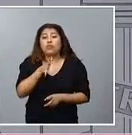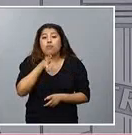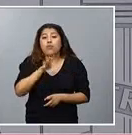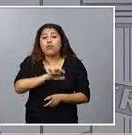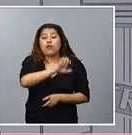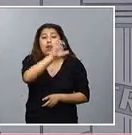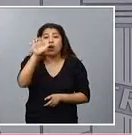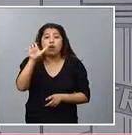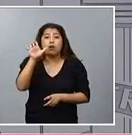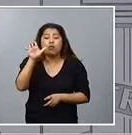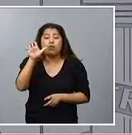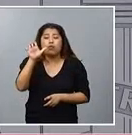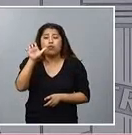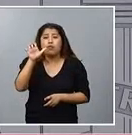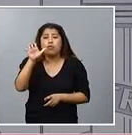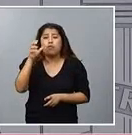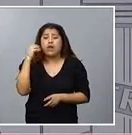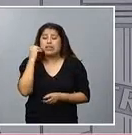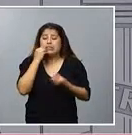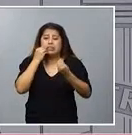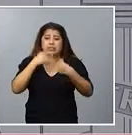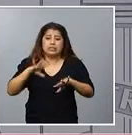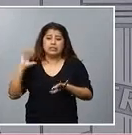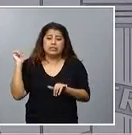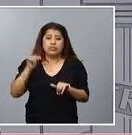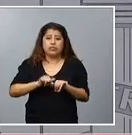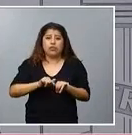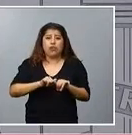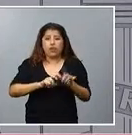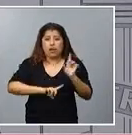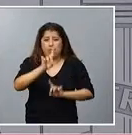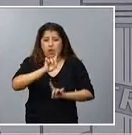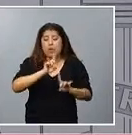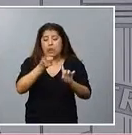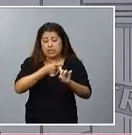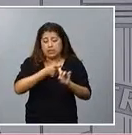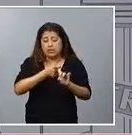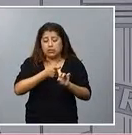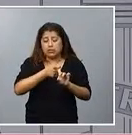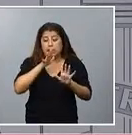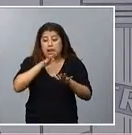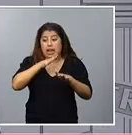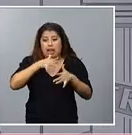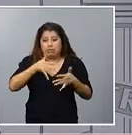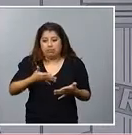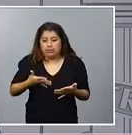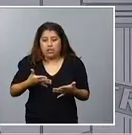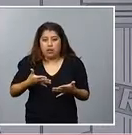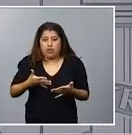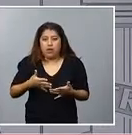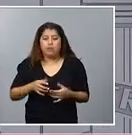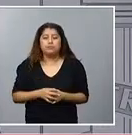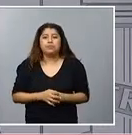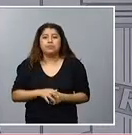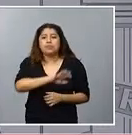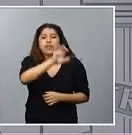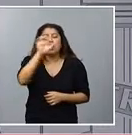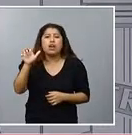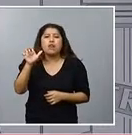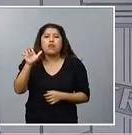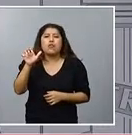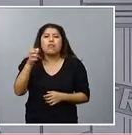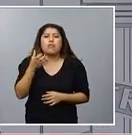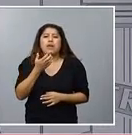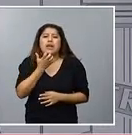superado tremendos antagonismos históricos hasta ser lo que hoy es. La Unión Europea ejemplifica como nadie la posibilidad